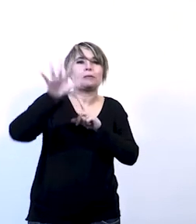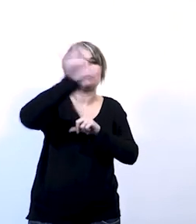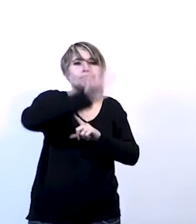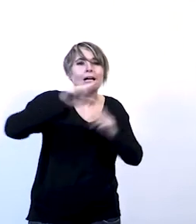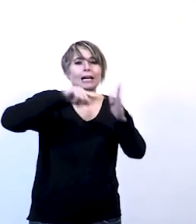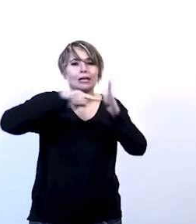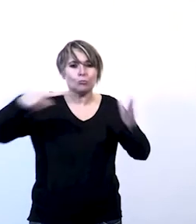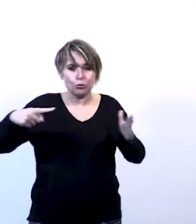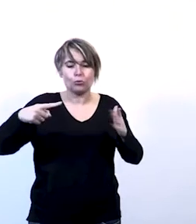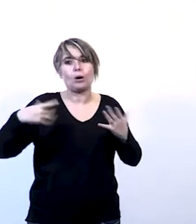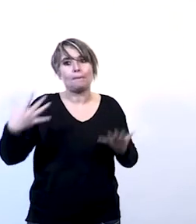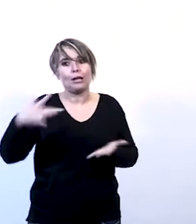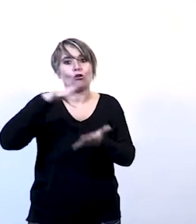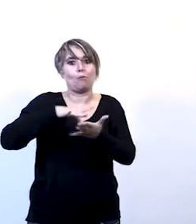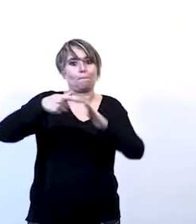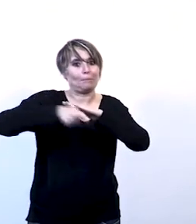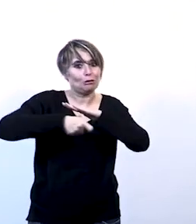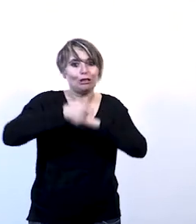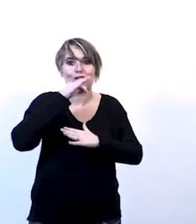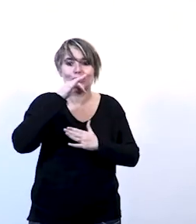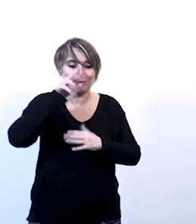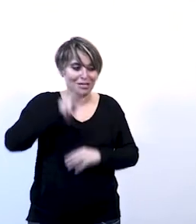de Gipuzkoa, pero que no has estado en Gasteiz,